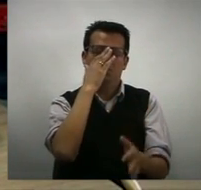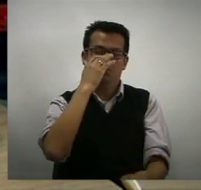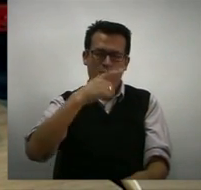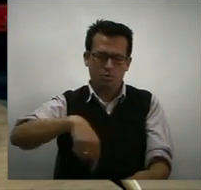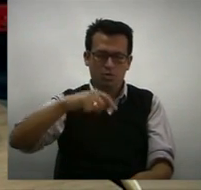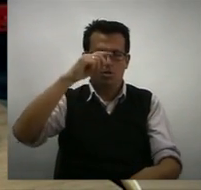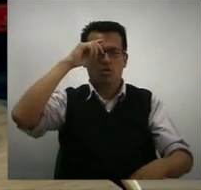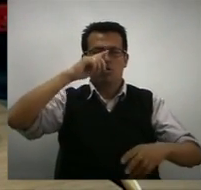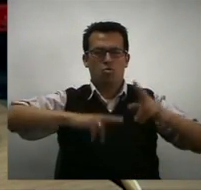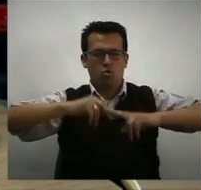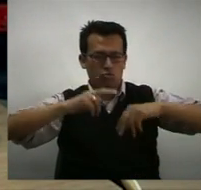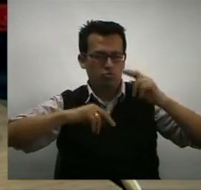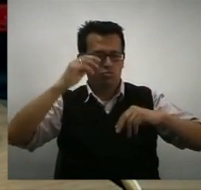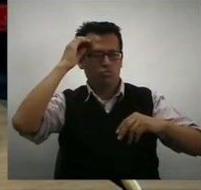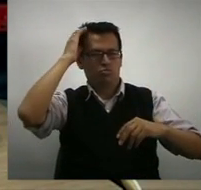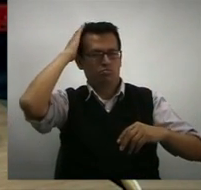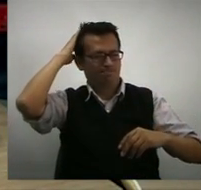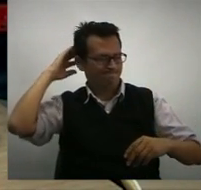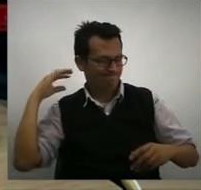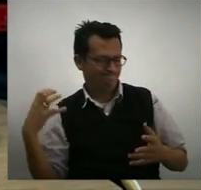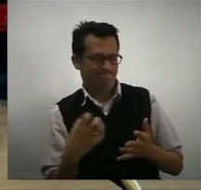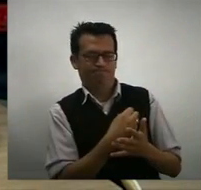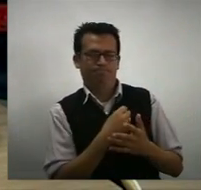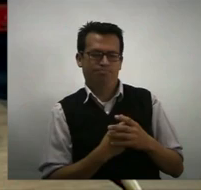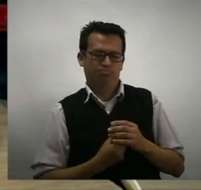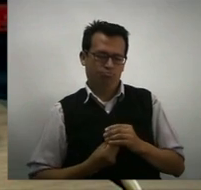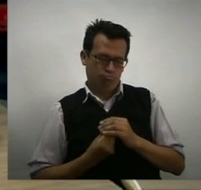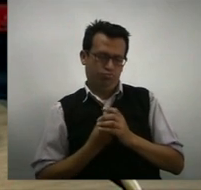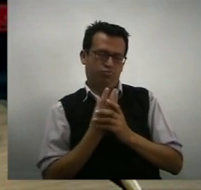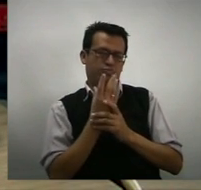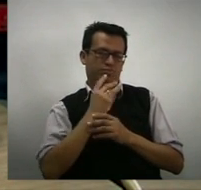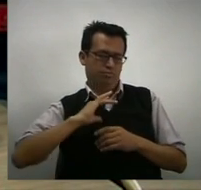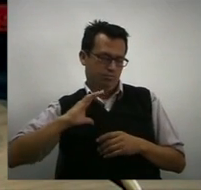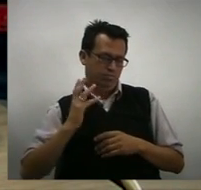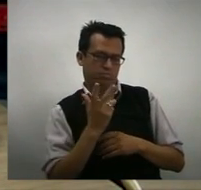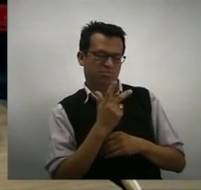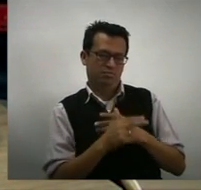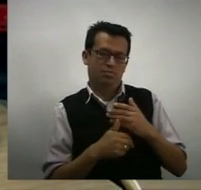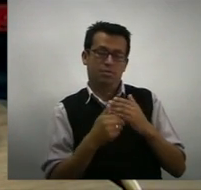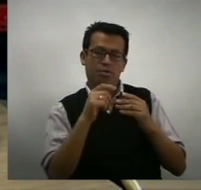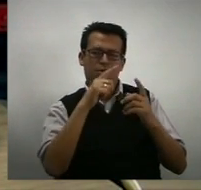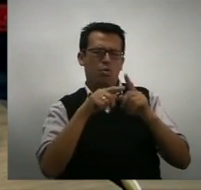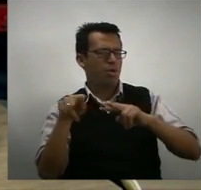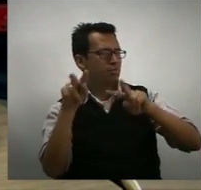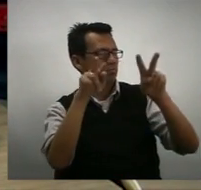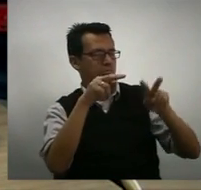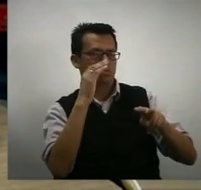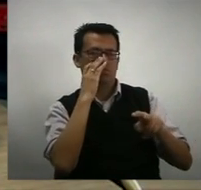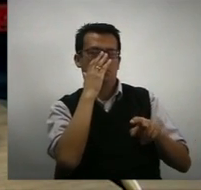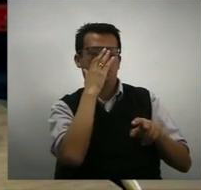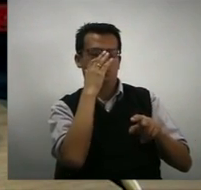un consumo y producción de saberes. Estas han secretado una maquinaria de control que ha funcionado como un microscopio